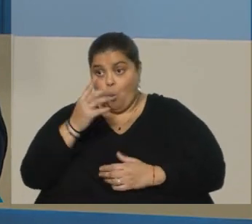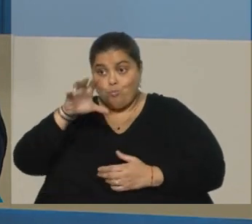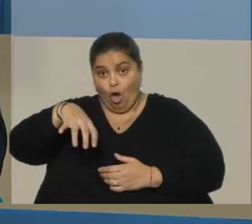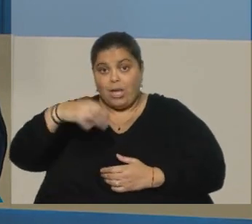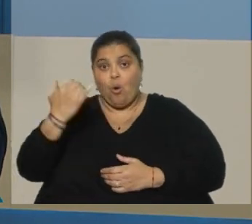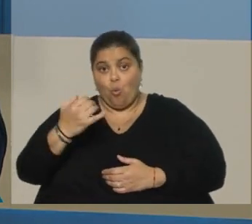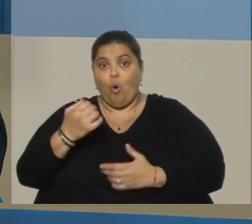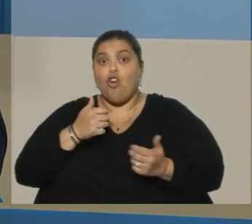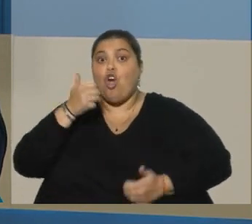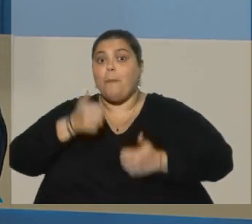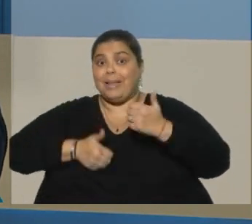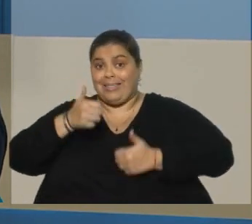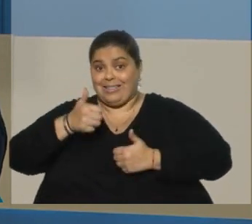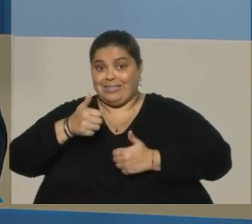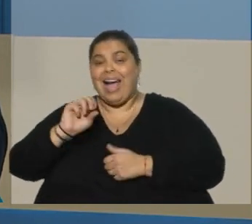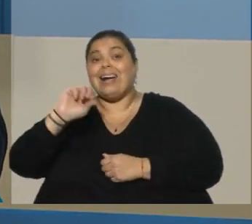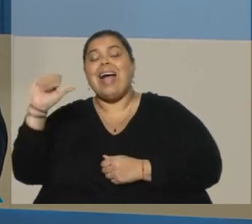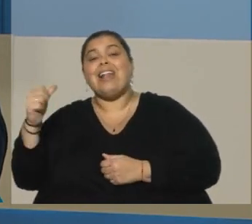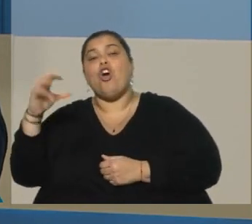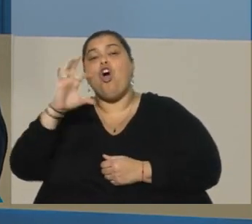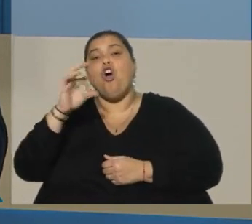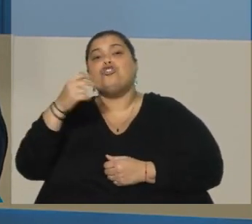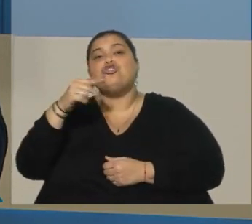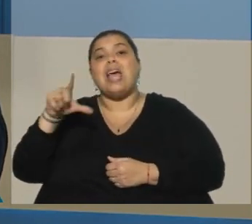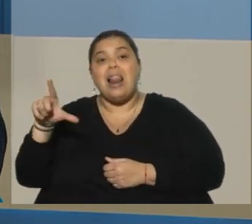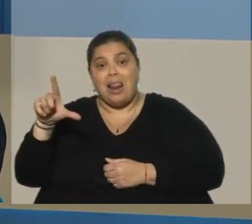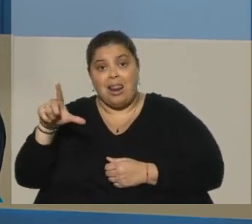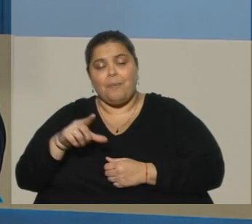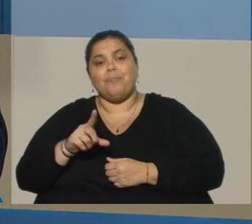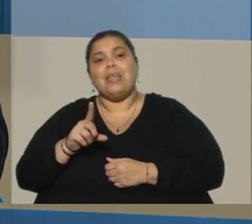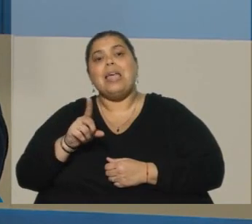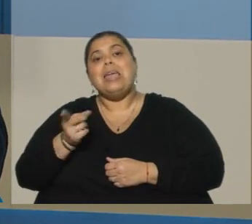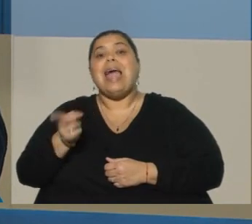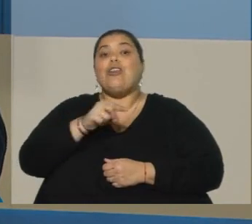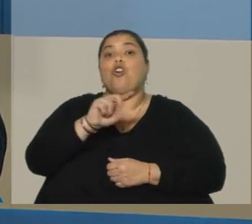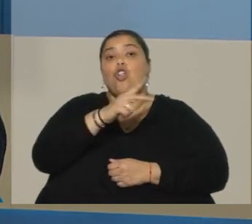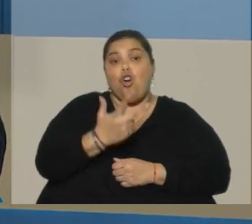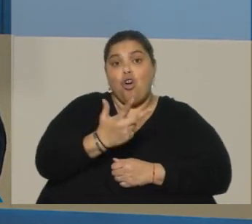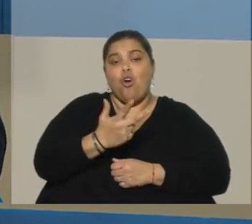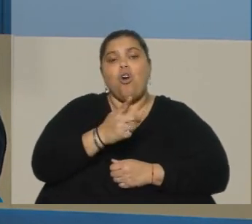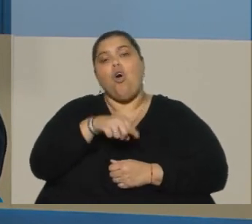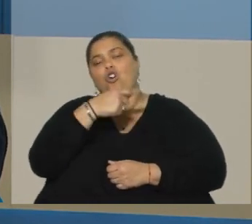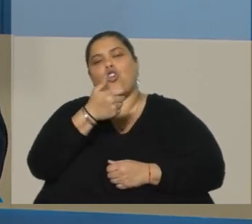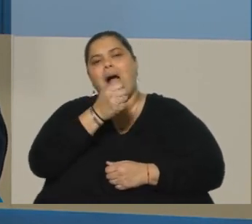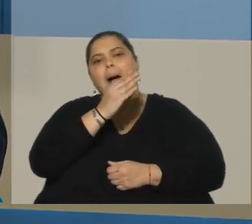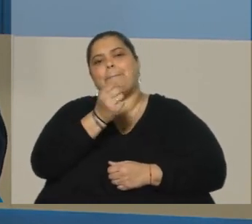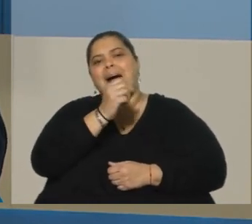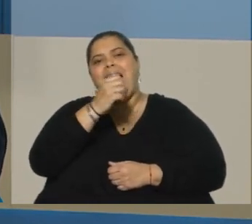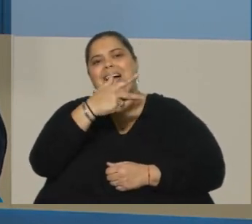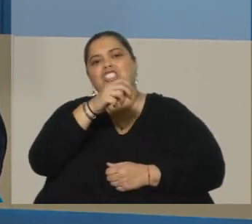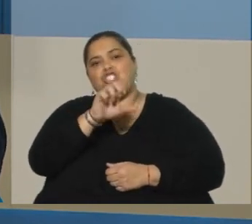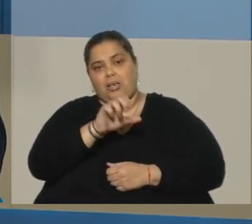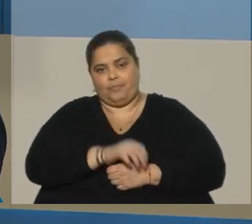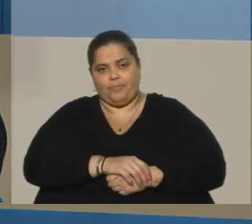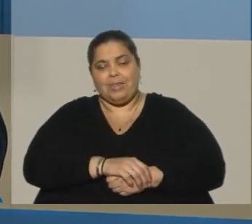Esa competencia fue ganada por Shell, que además tuvo otro bloque. Y hay un tercer bloque que está asignado a la empresa Apache. Y eso se suma a